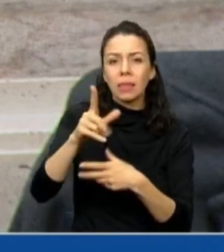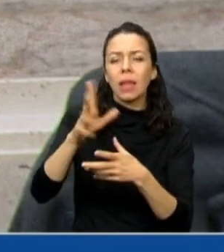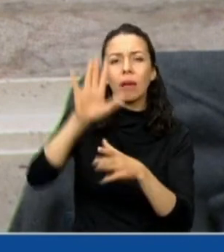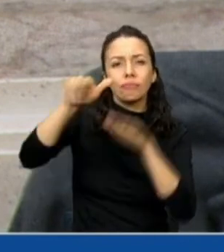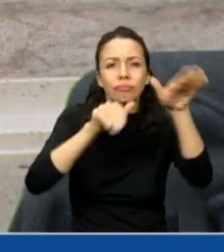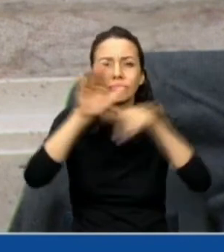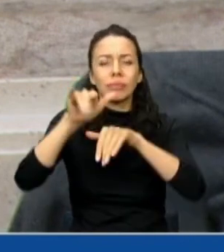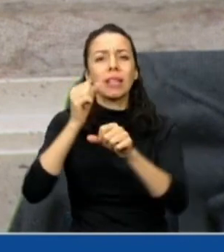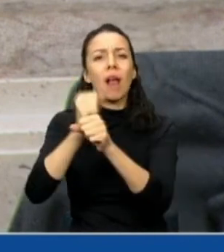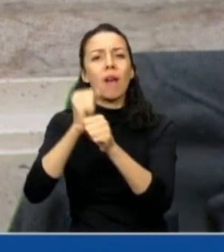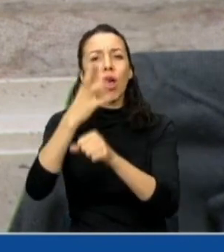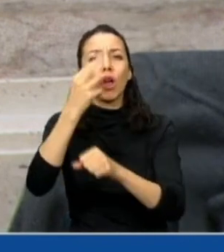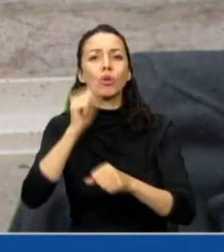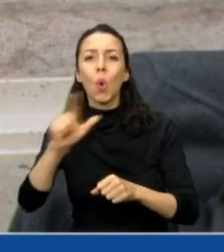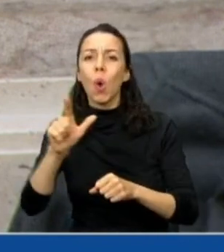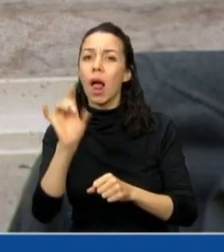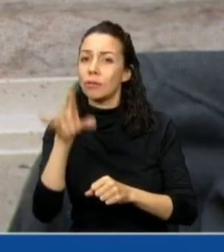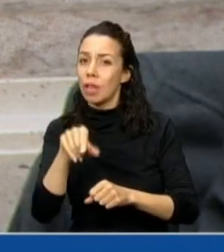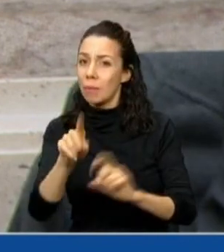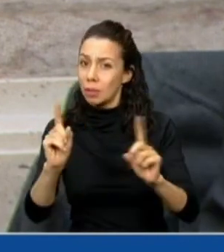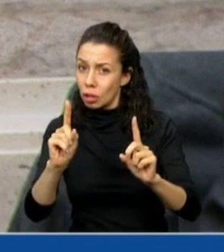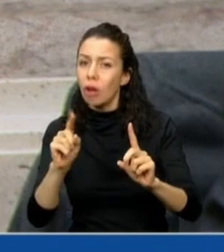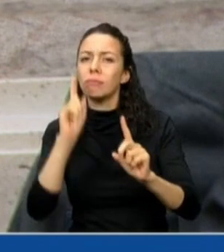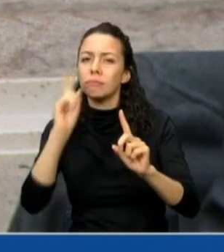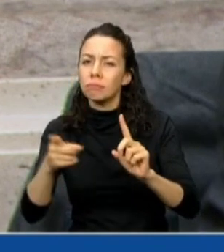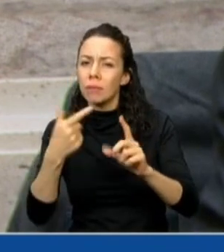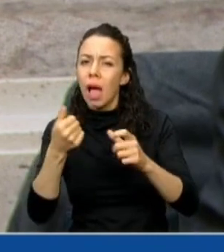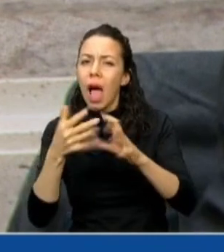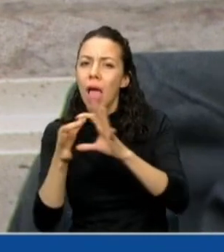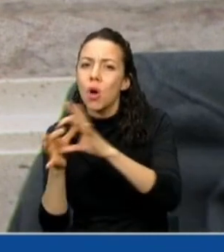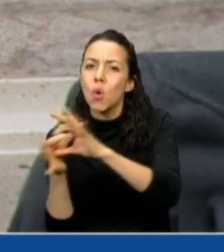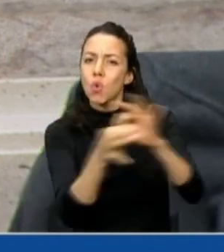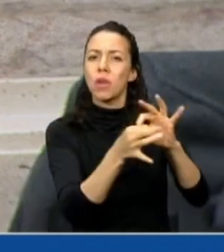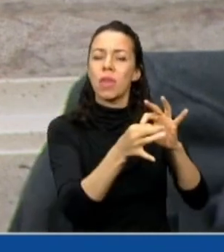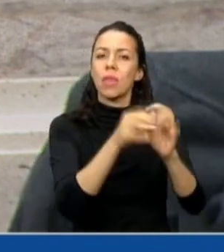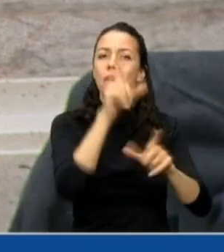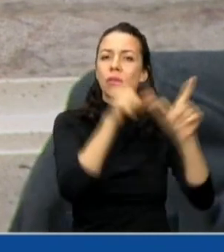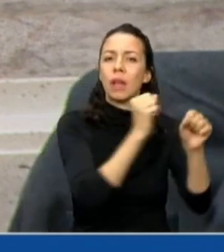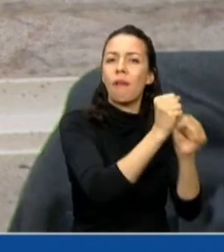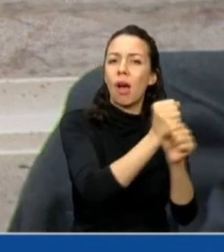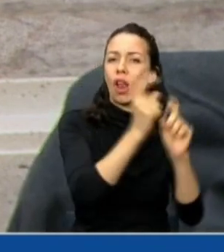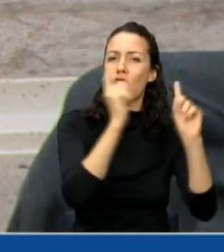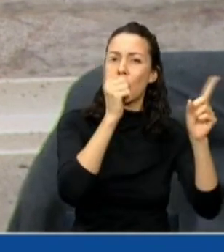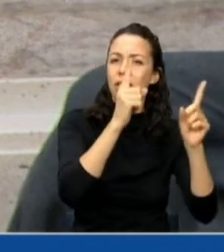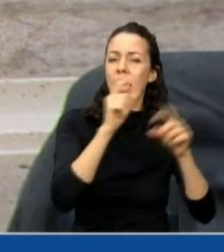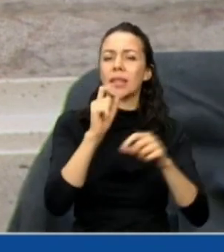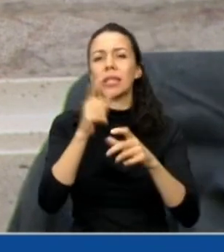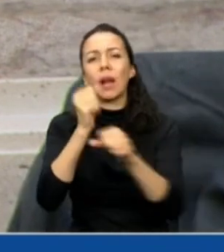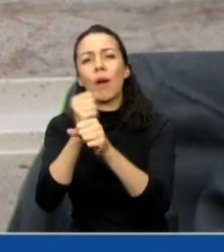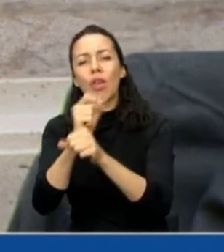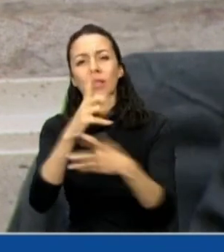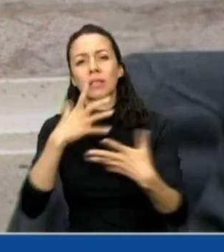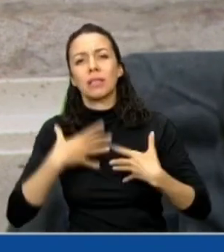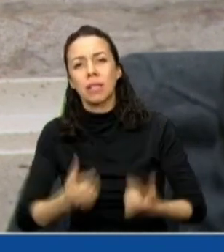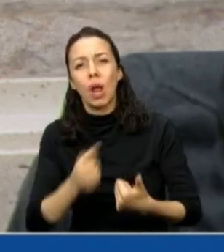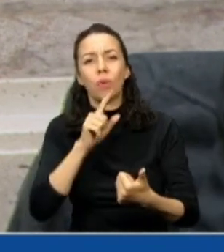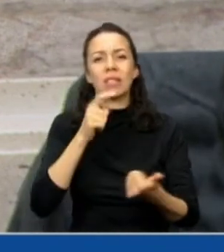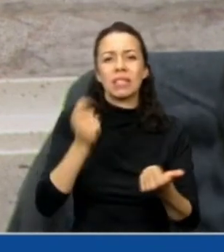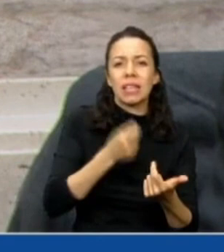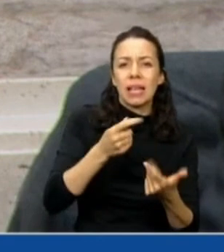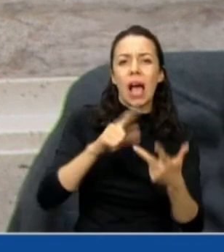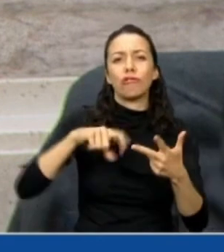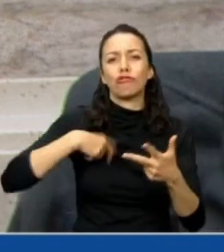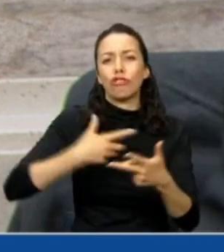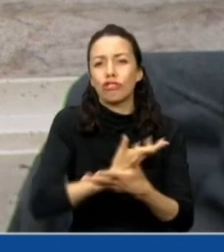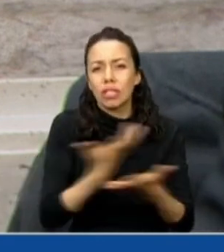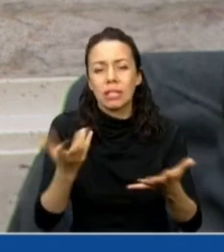sino que ha tenido una actitud de unidad junto con los trabajadores docentes, de la salud, organizaciones sindicales,